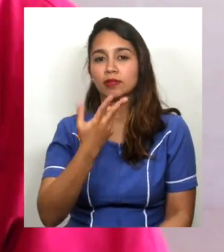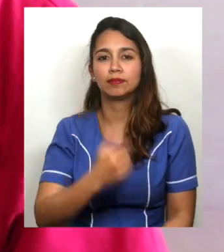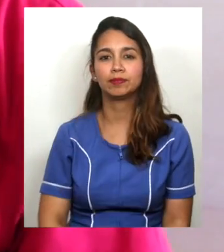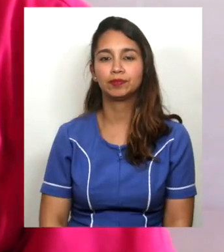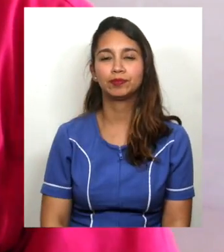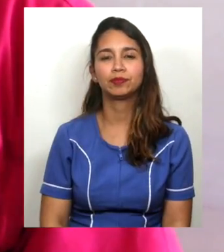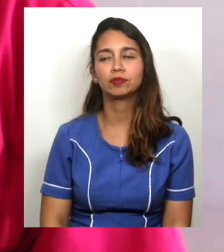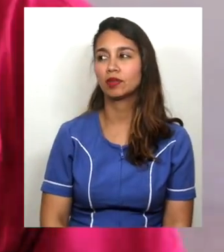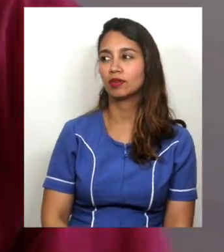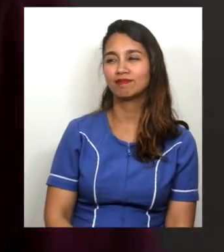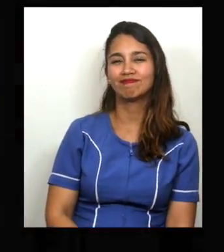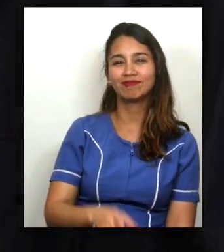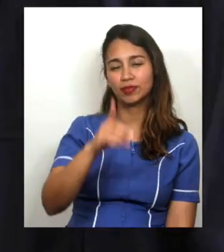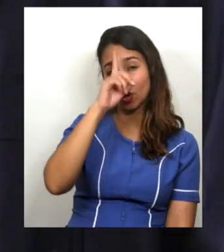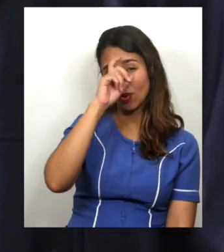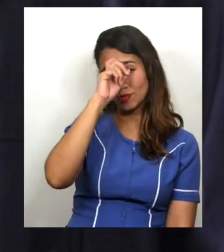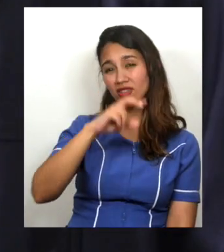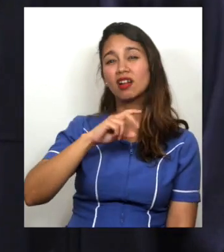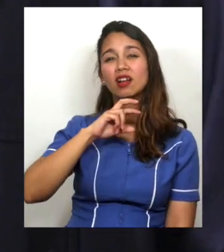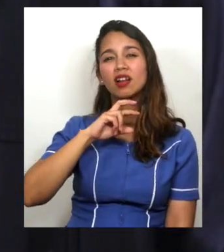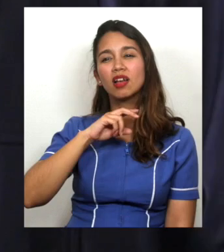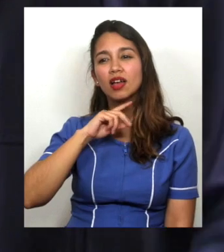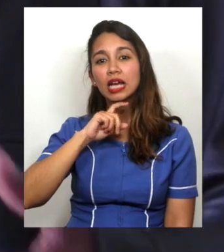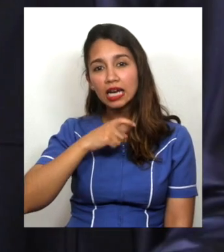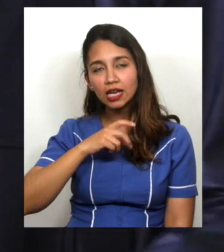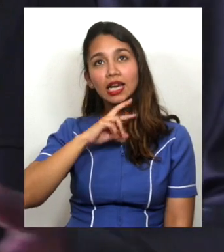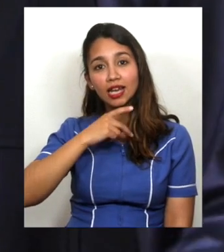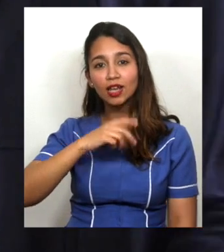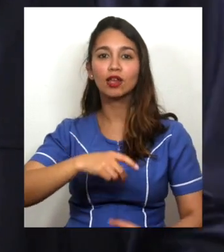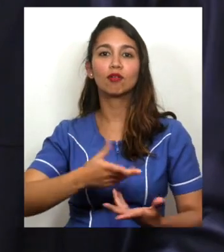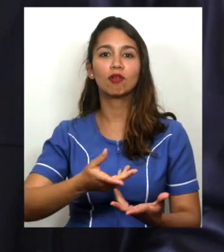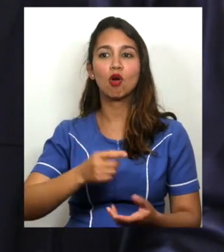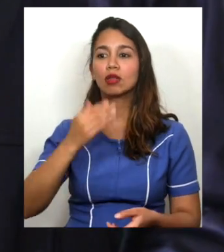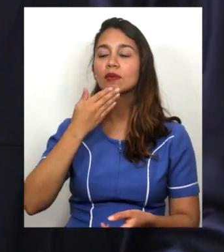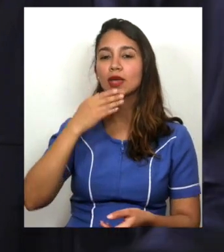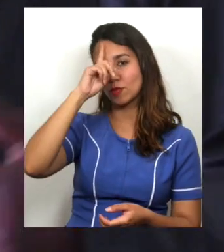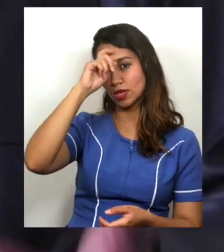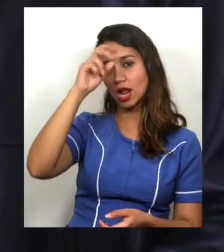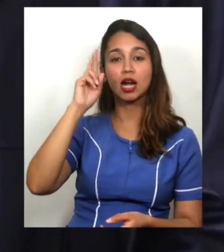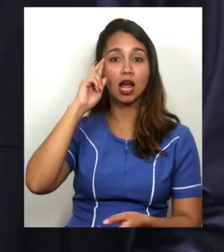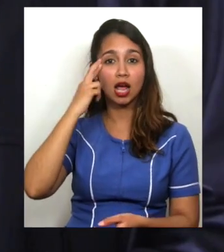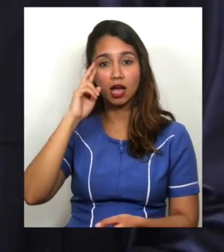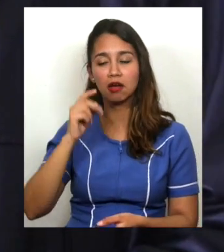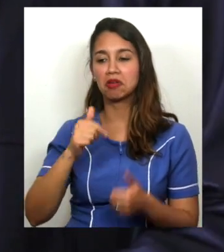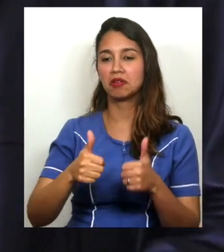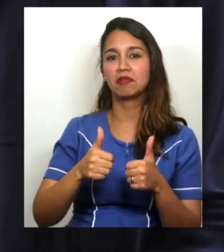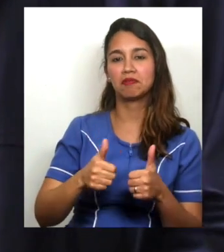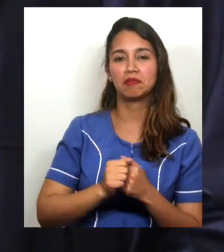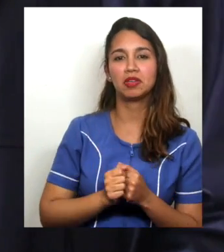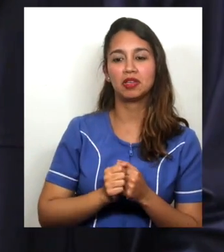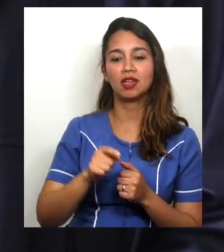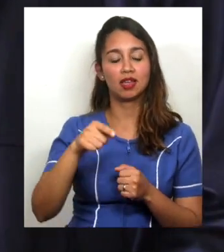que sin duda es importante en su vida. Gracias al Hospital de Graneros y de Rancagua, mi hijo va a nacer